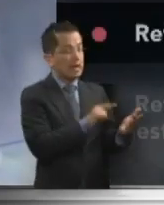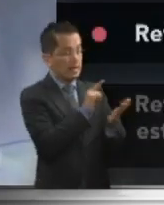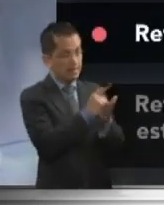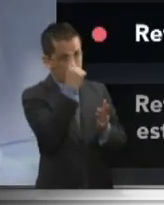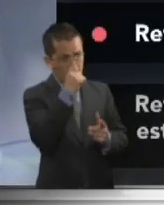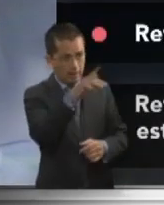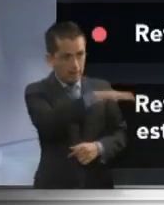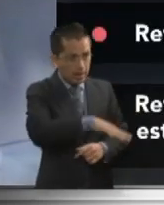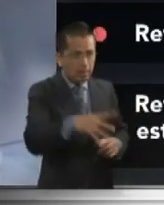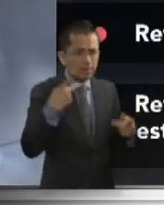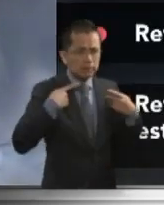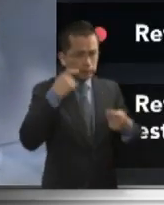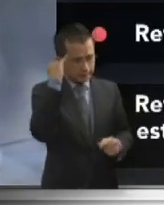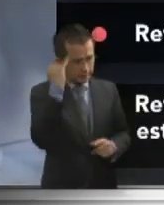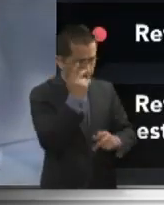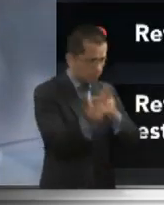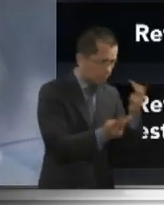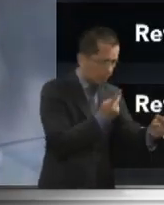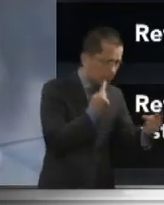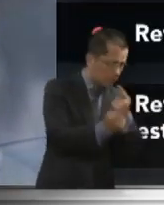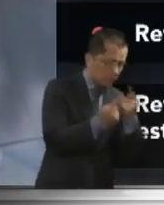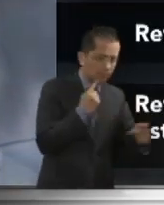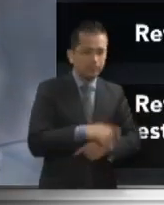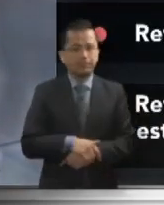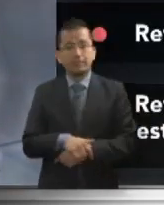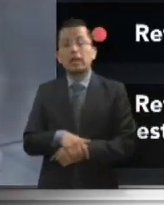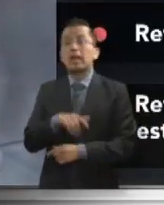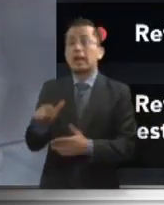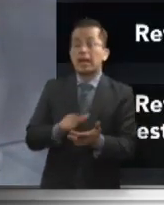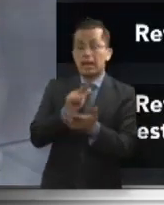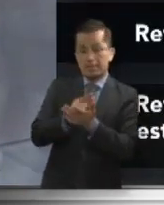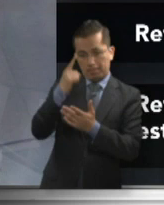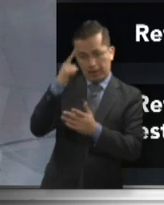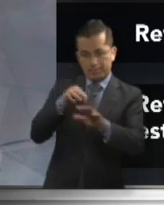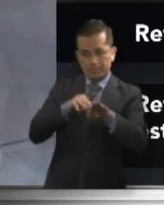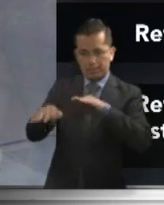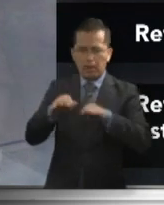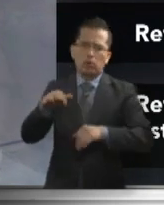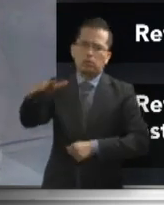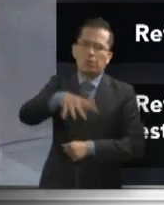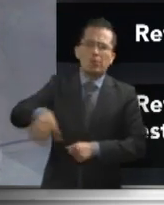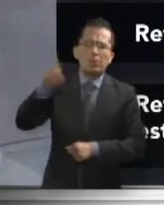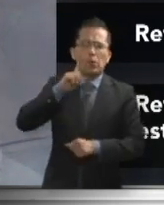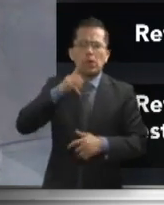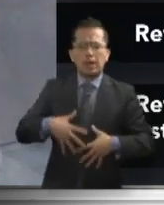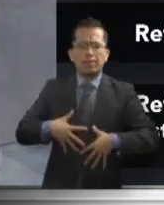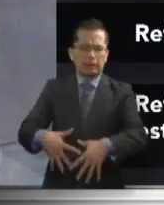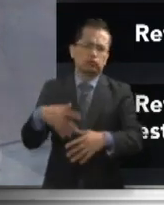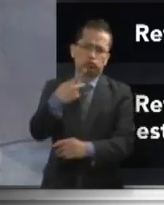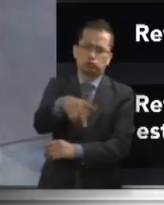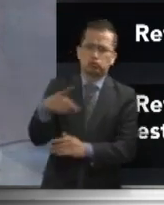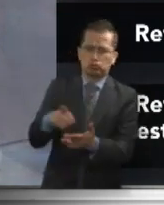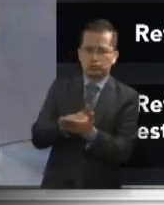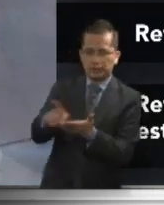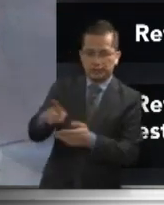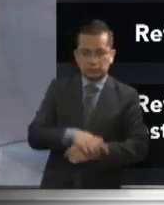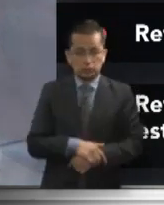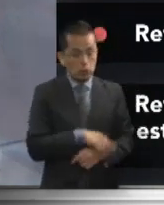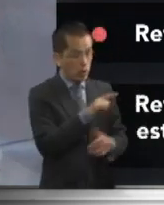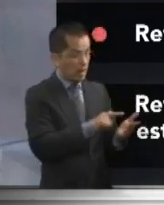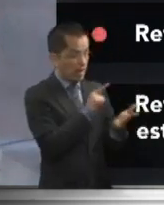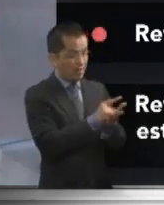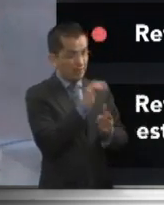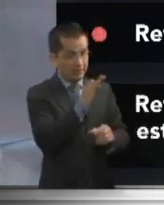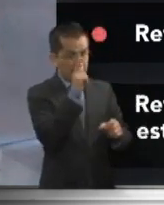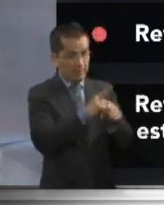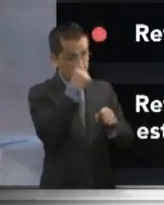Indígena, reformas en materia laboral sobre derechos de mujeres embarazadas, modificaciones a la Ley Federal del Trabajo en materia de igualdad